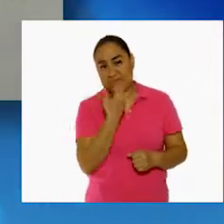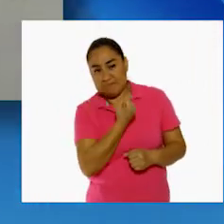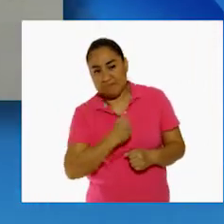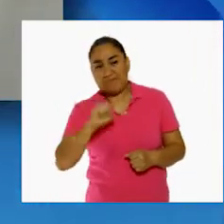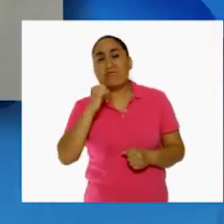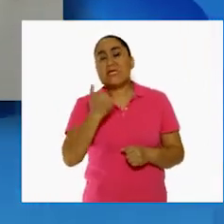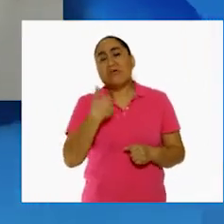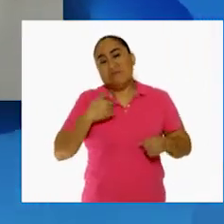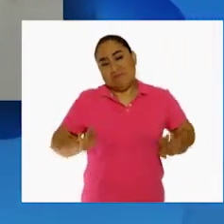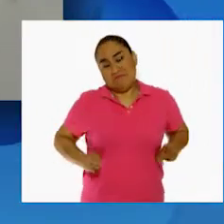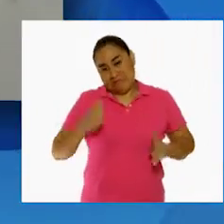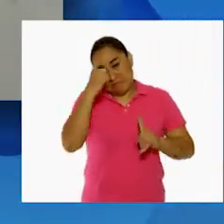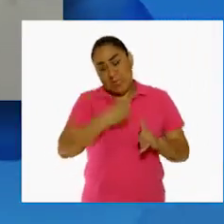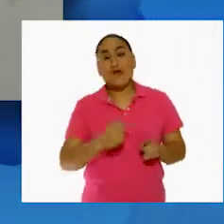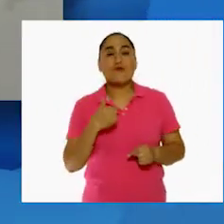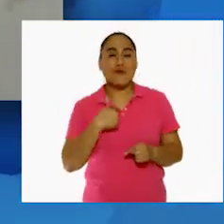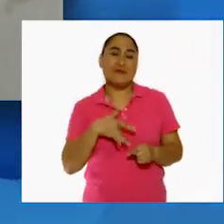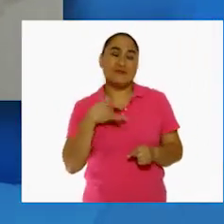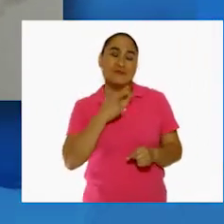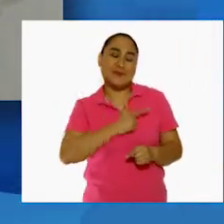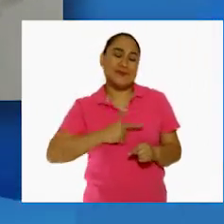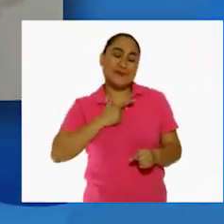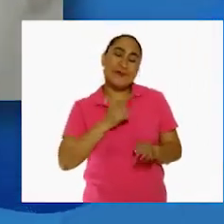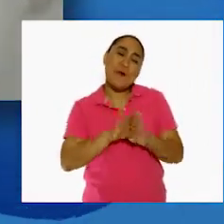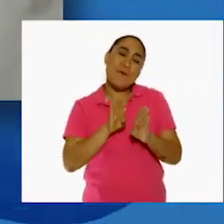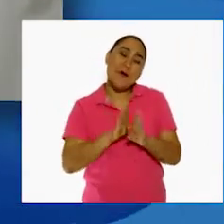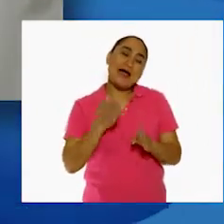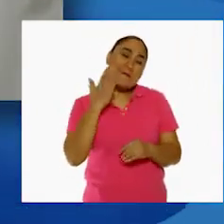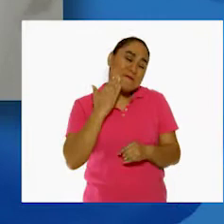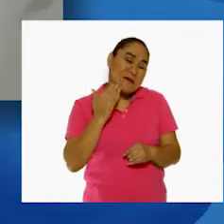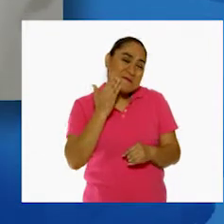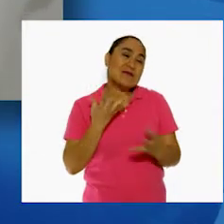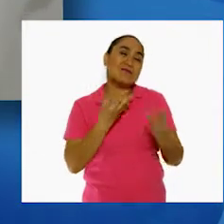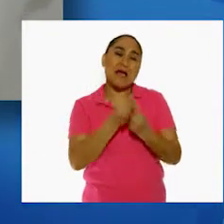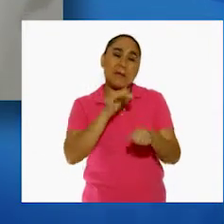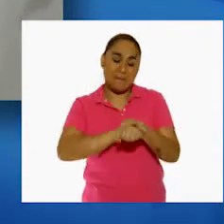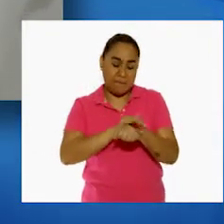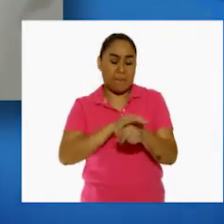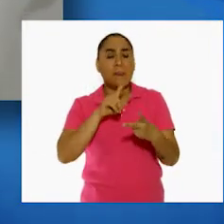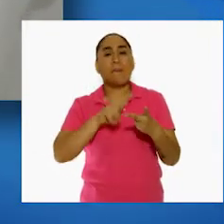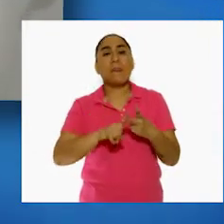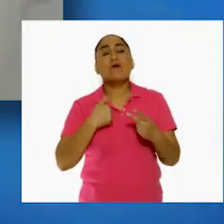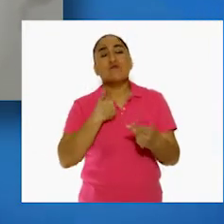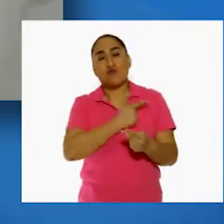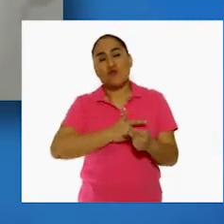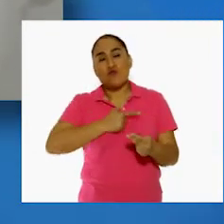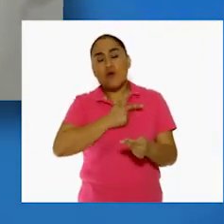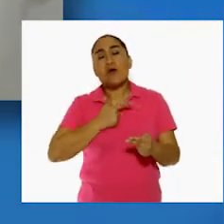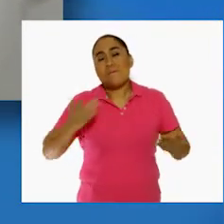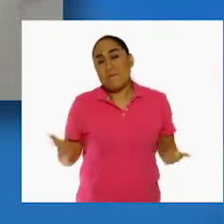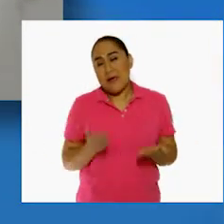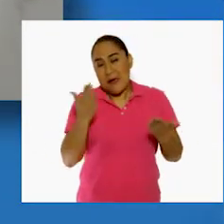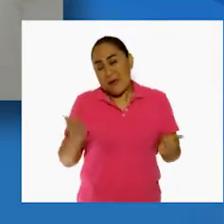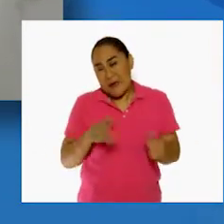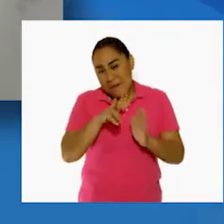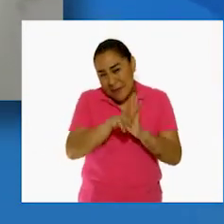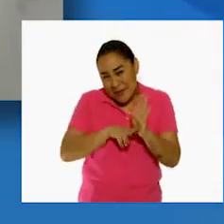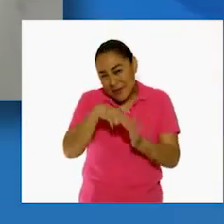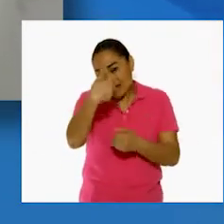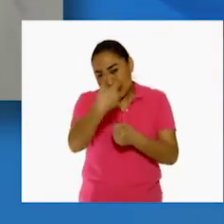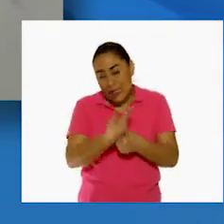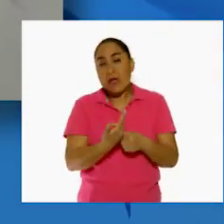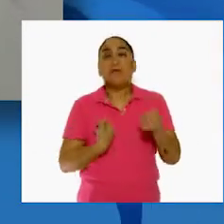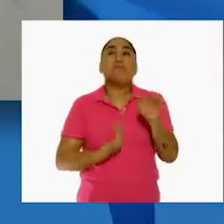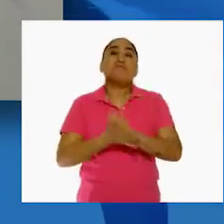habilidades. Soy divertida porque me gusta hacer amistades. Me gusta hacer videos de baile. Salir de paseo para